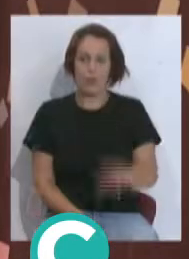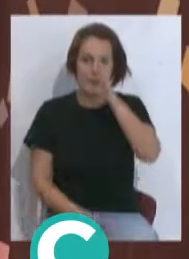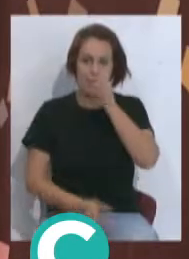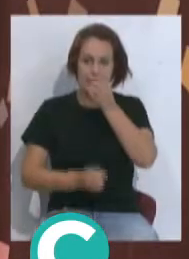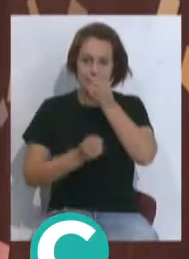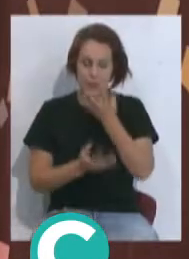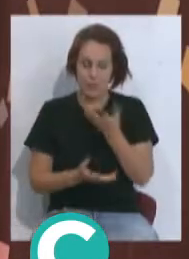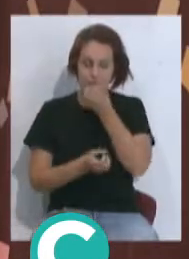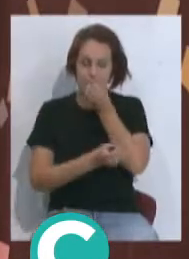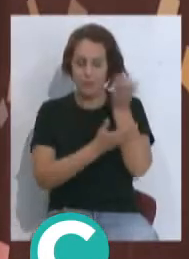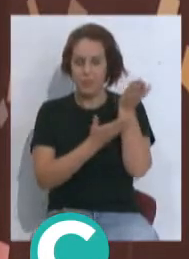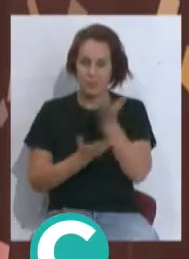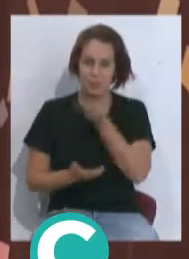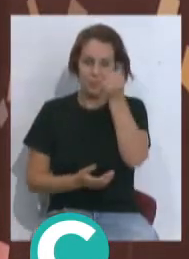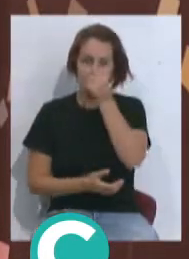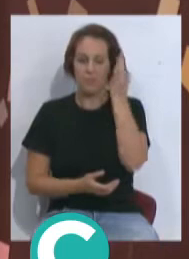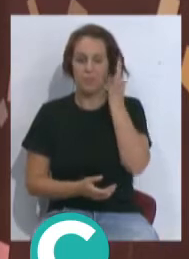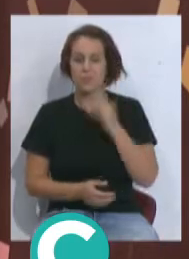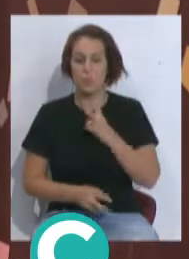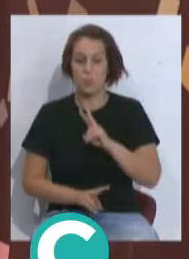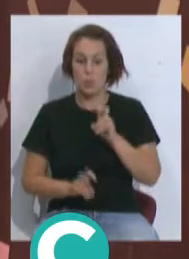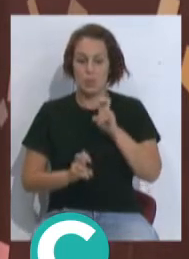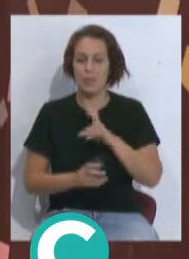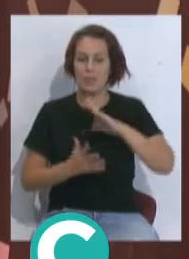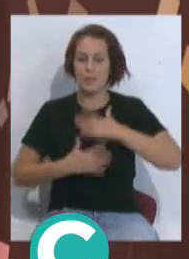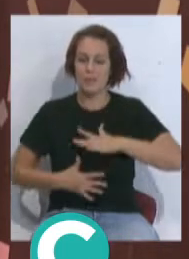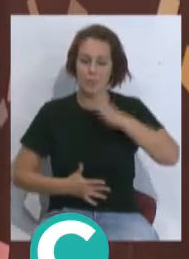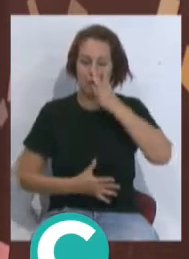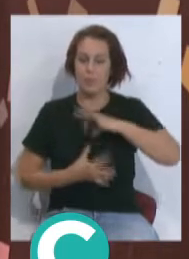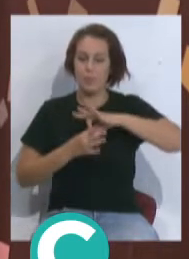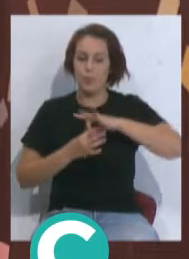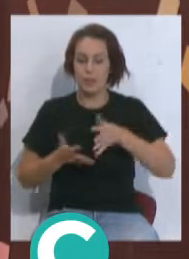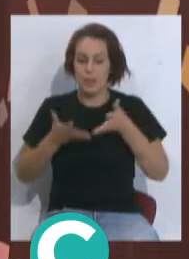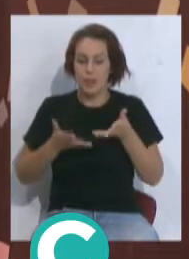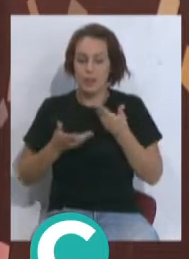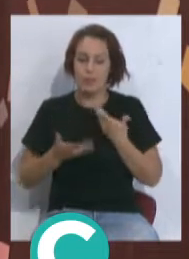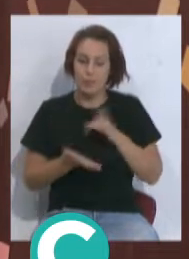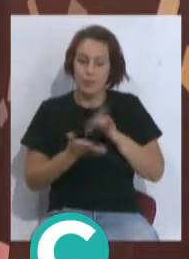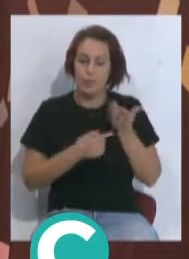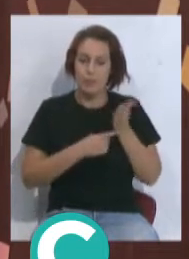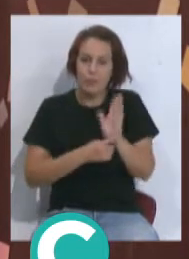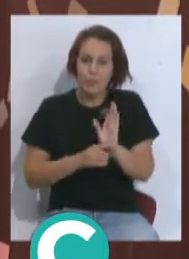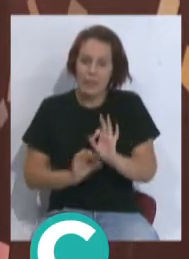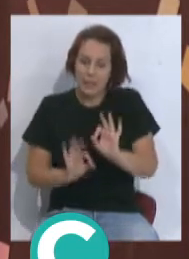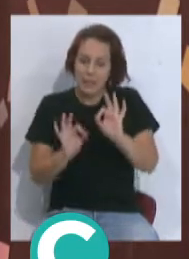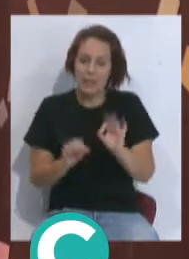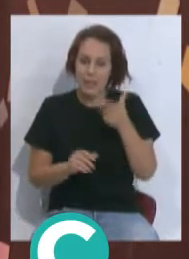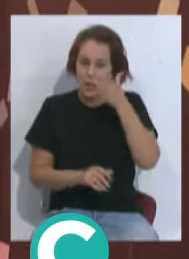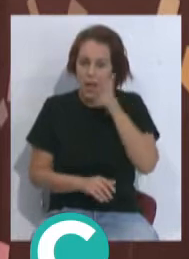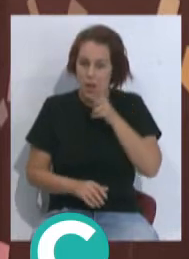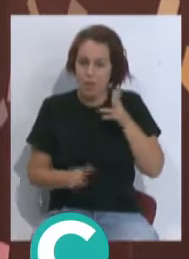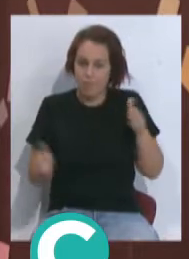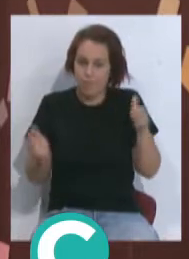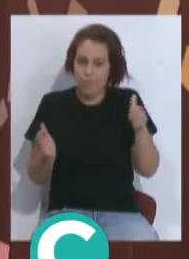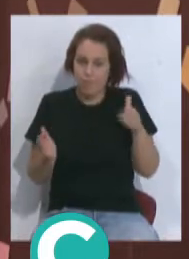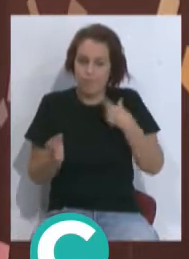Hola, ¿qué tal? ¿Cómo están? Bienvenidos y bienvenidas a una nueva edición de Haciendo Tipo. Nos encanta cuando podemos ofrecerle este particular saloncito en el que nos